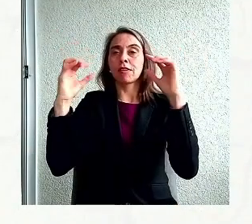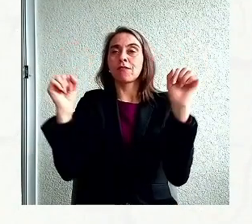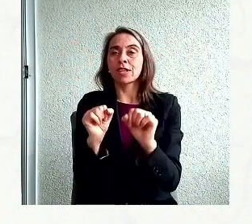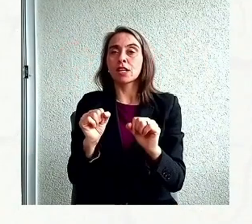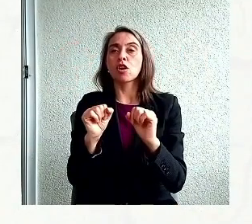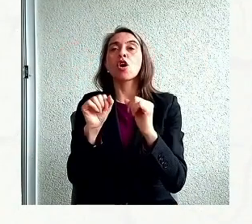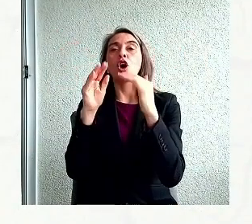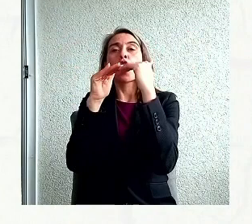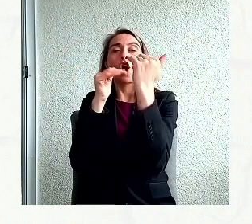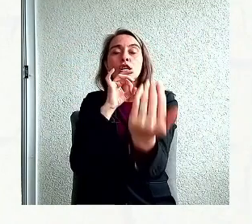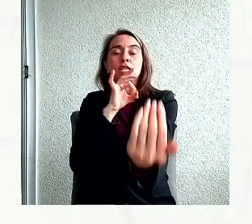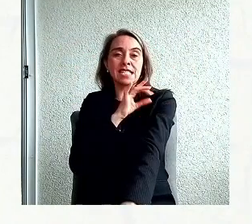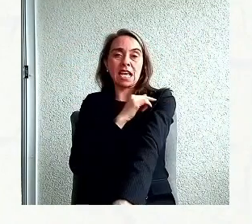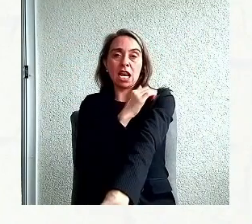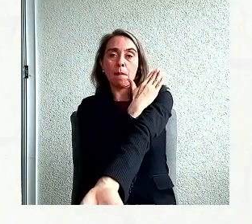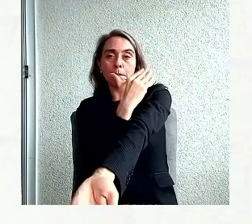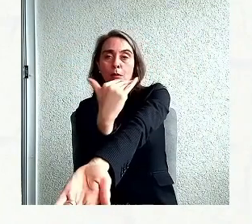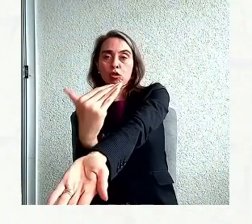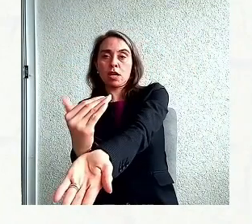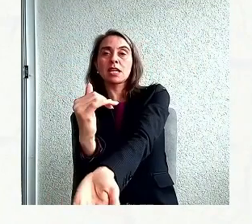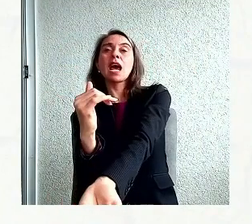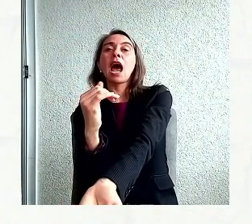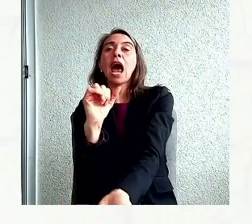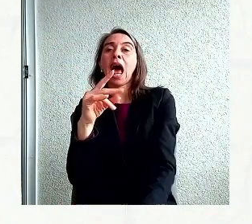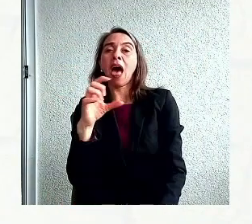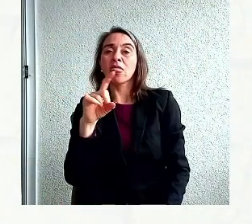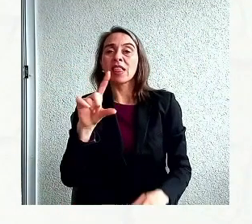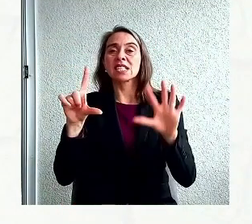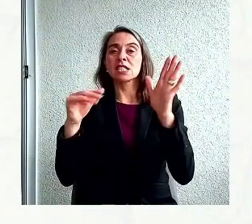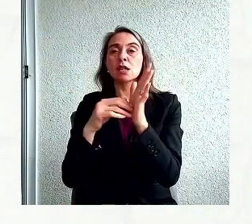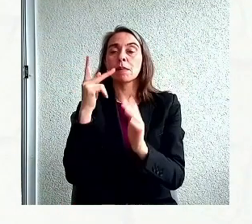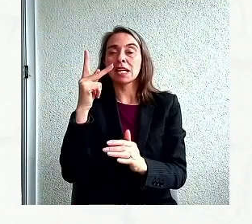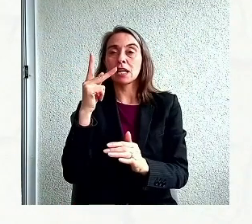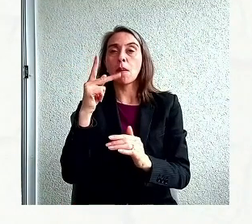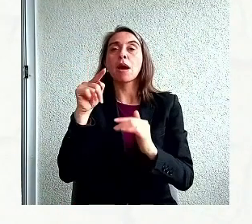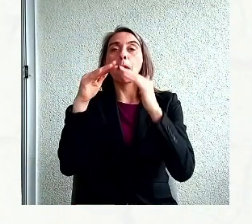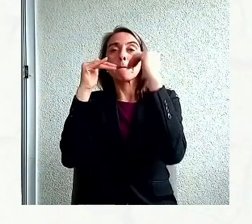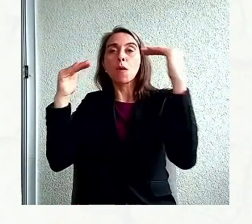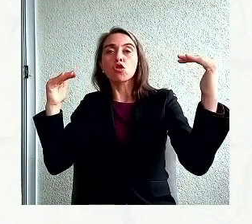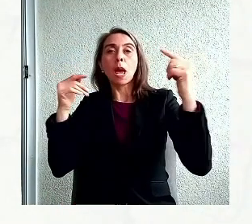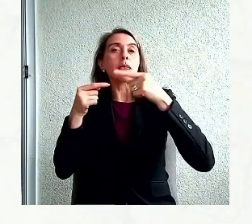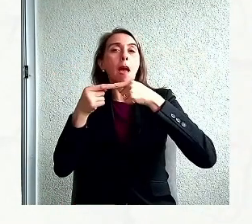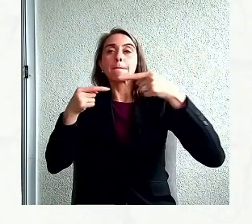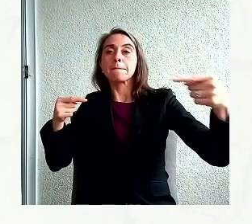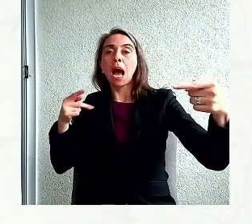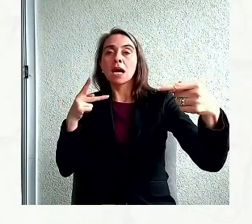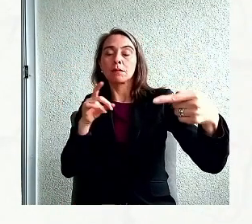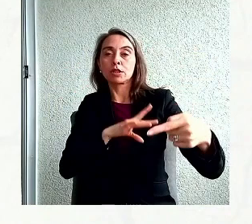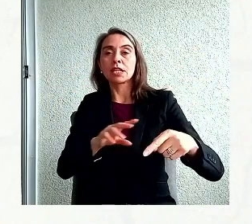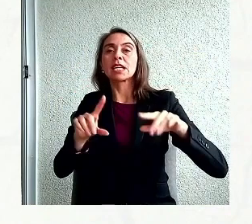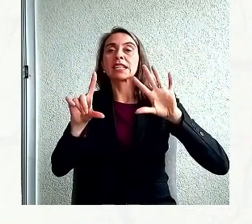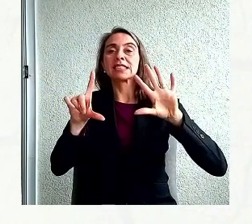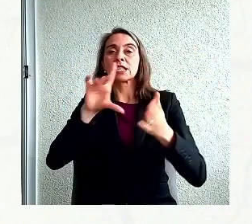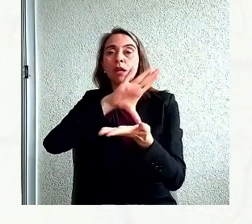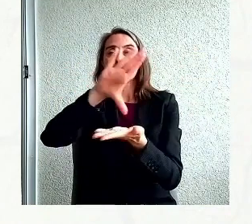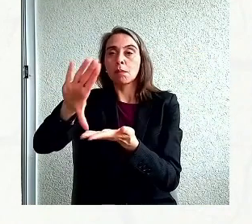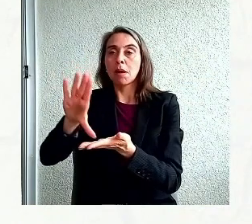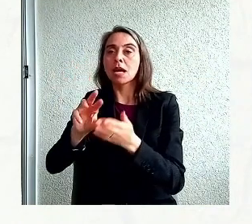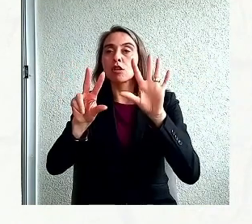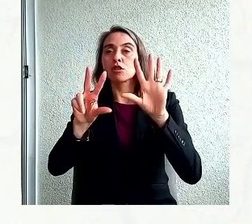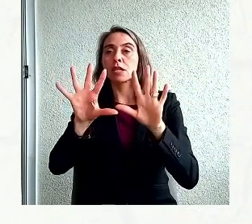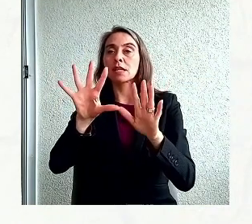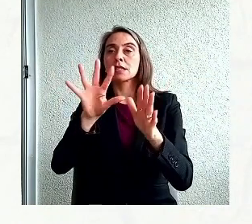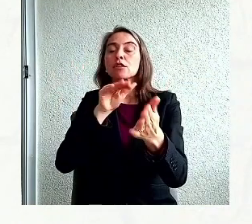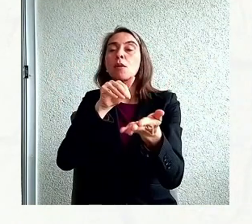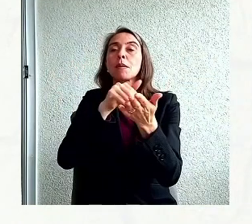de 85 millones de personas, y los Andes sudamericanos específicamente tienen del orden de 25.500 kilómetros cuadrados de